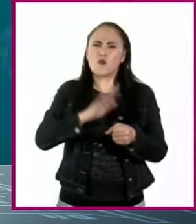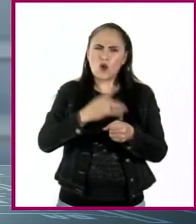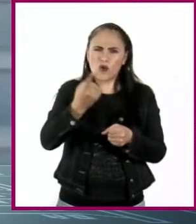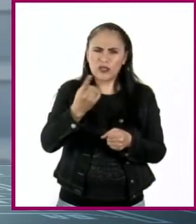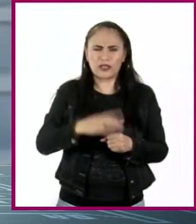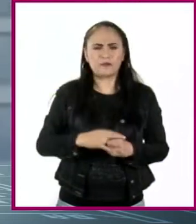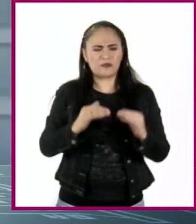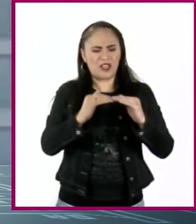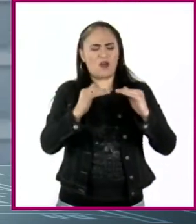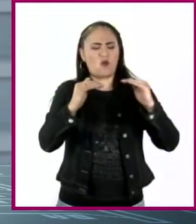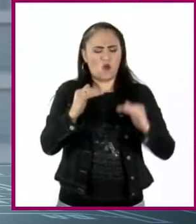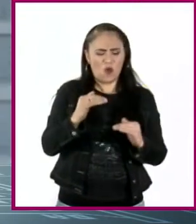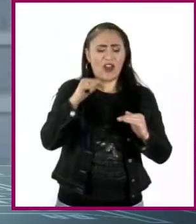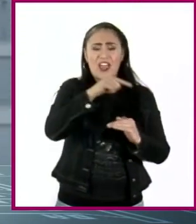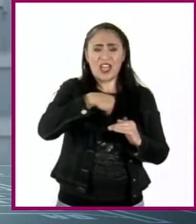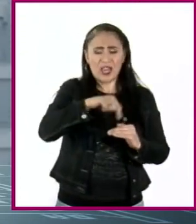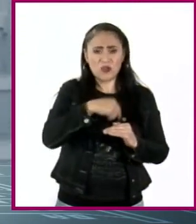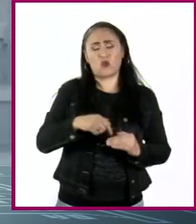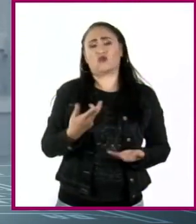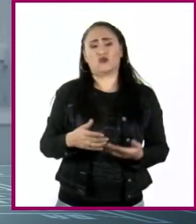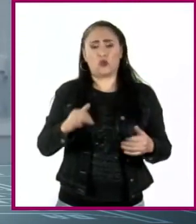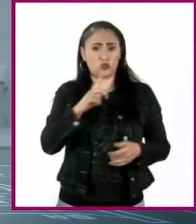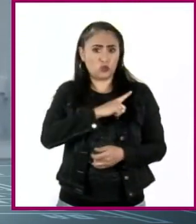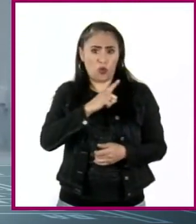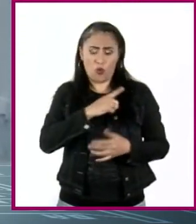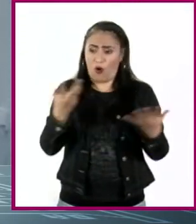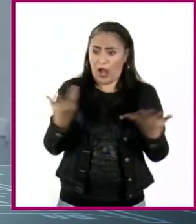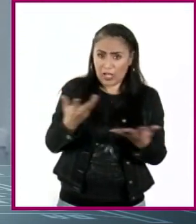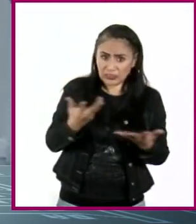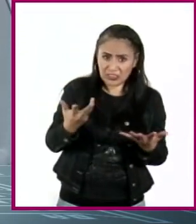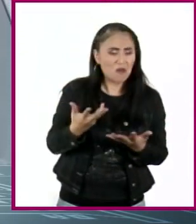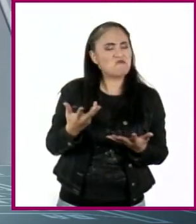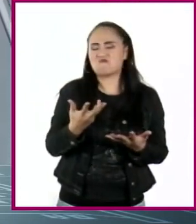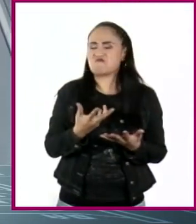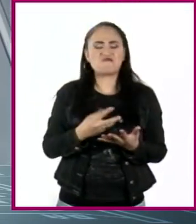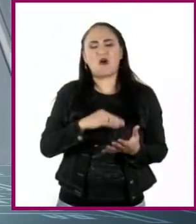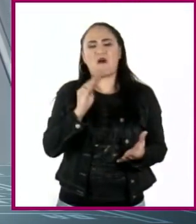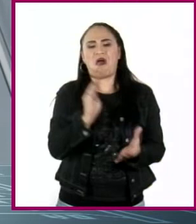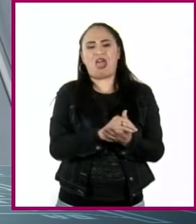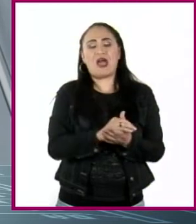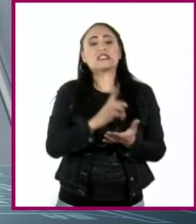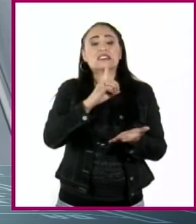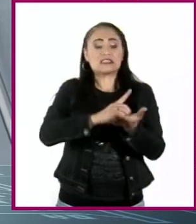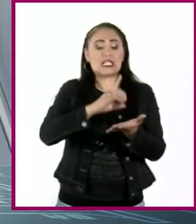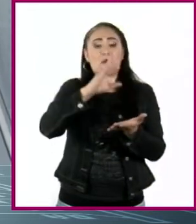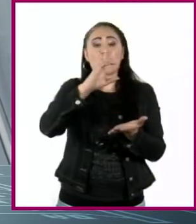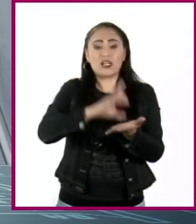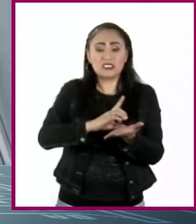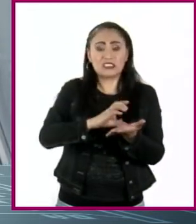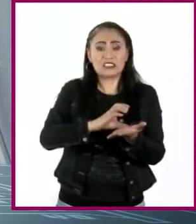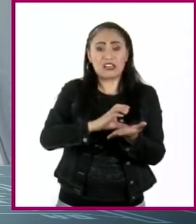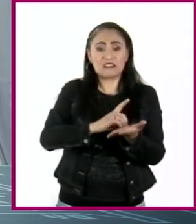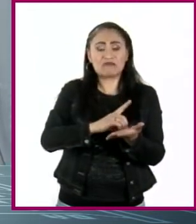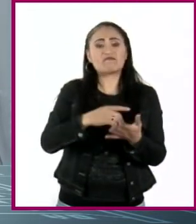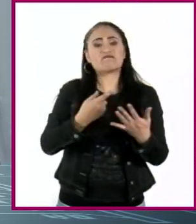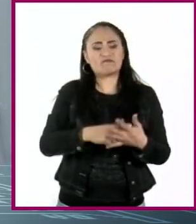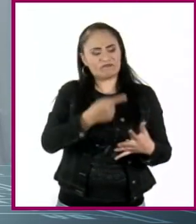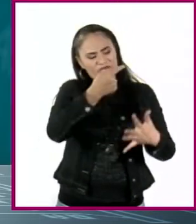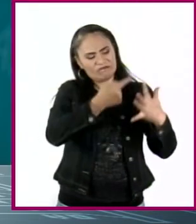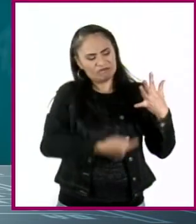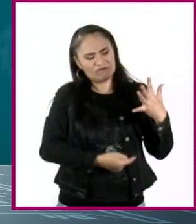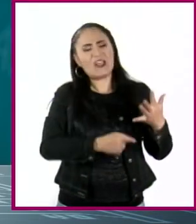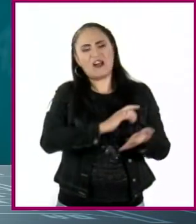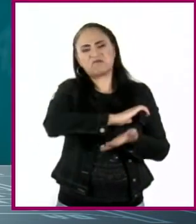les considera incapaces de valerse por sí mismas, así que una sola discapacidad los convierte en objeto de representaciones